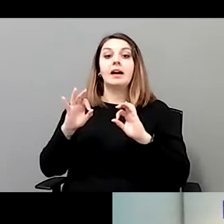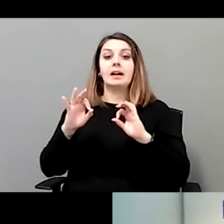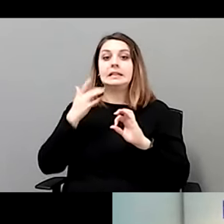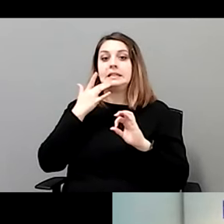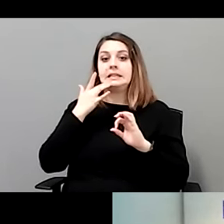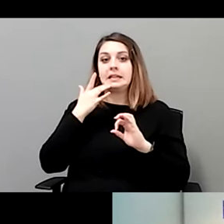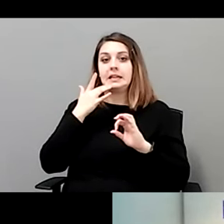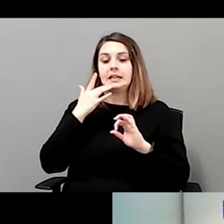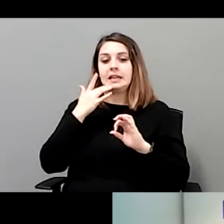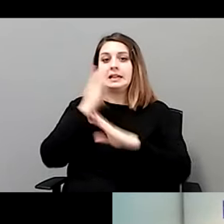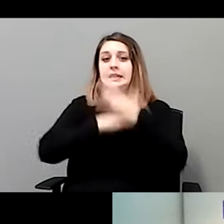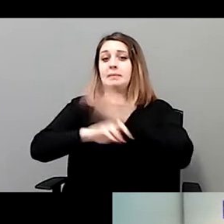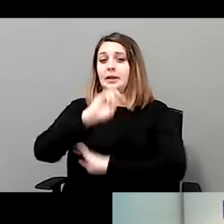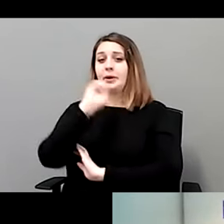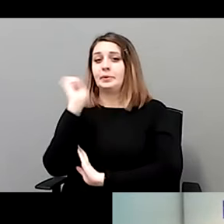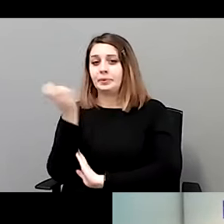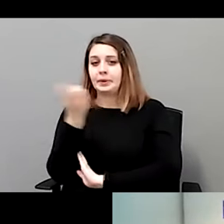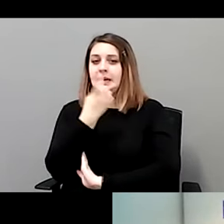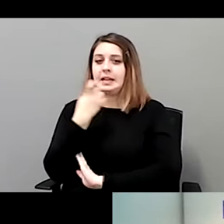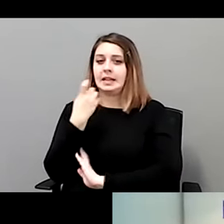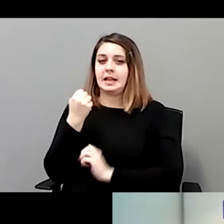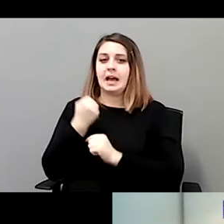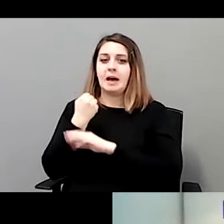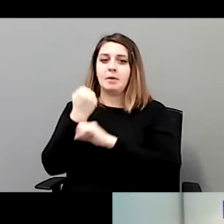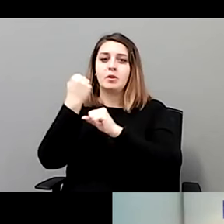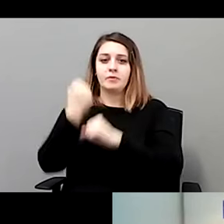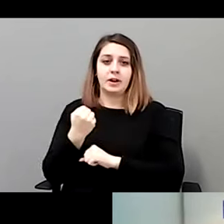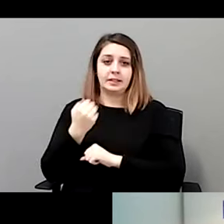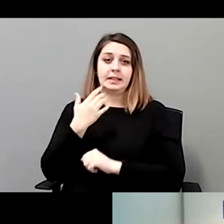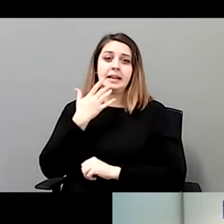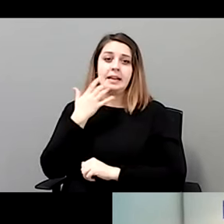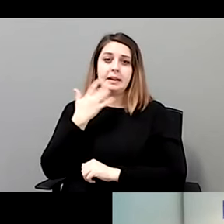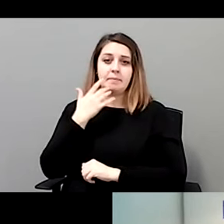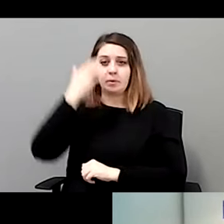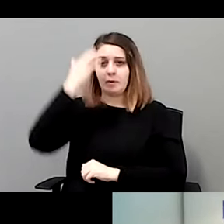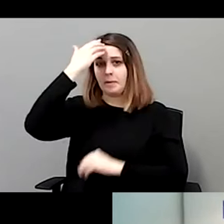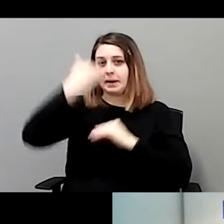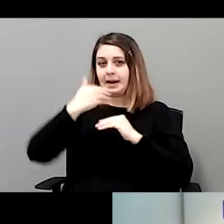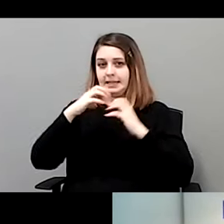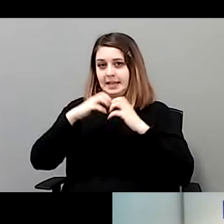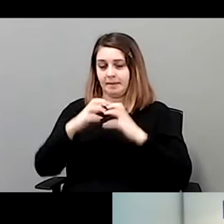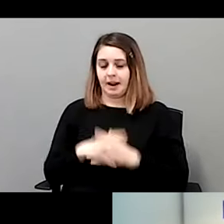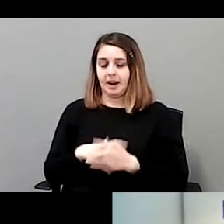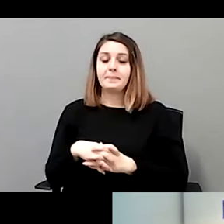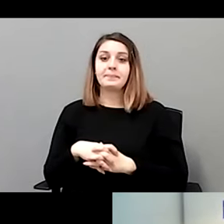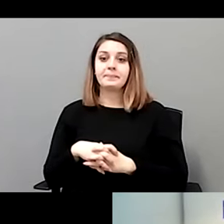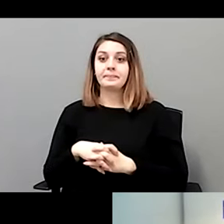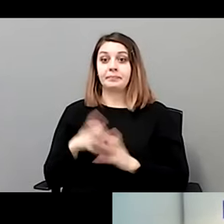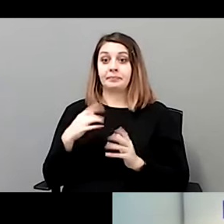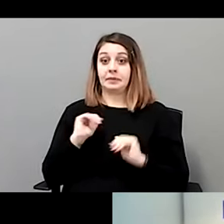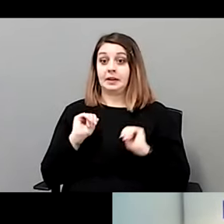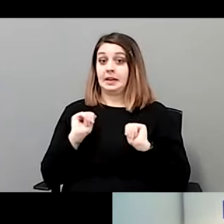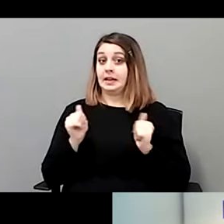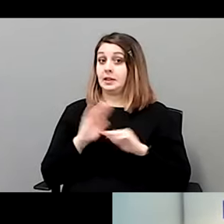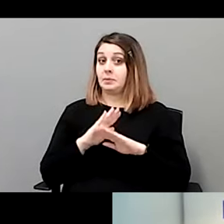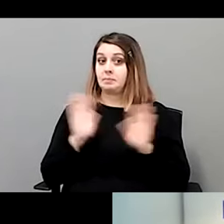hay una pluridiscapacidad con grandes necesidades de apoyo como es la parálisis cerebral. En este inicio simplemente